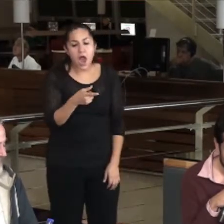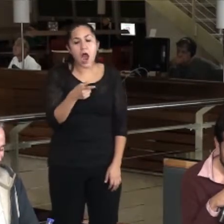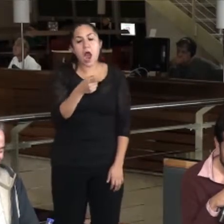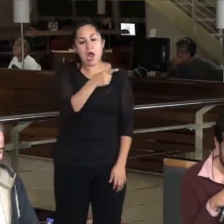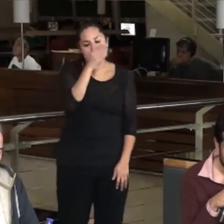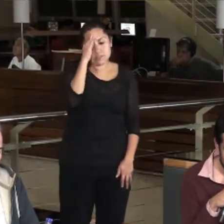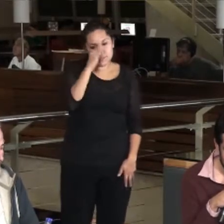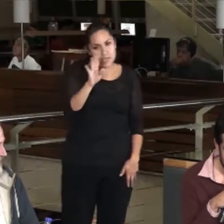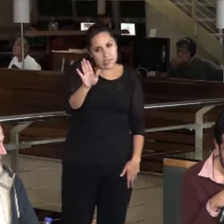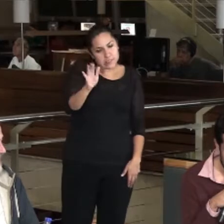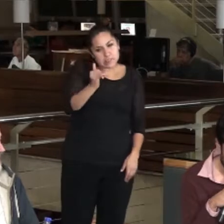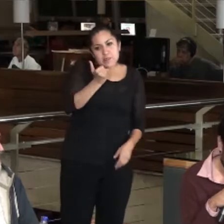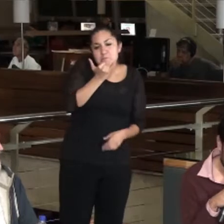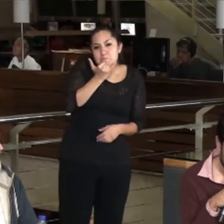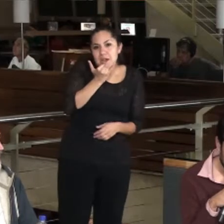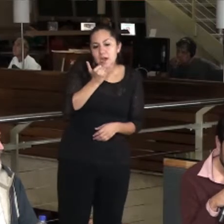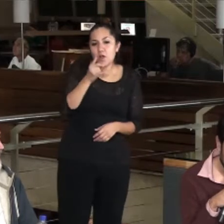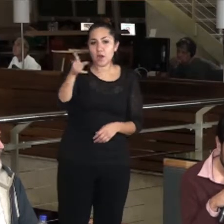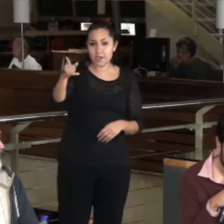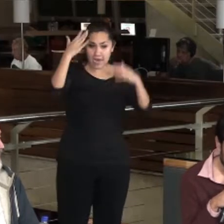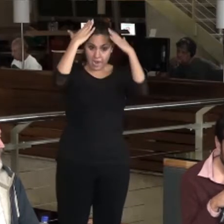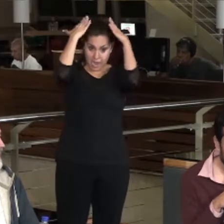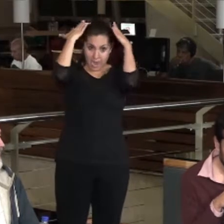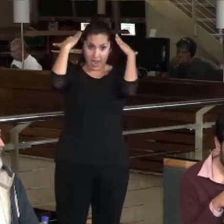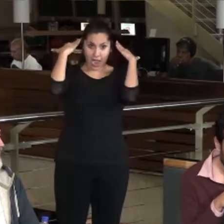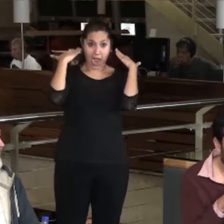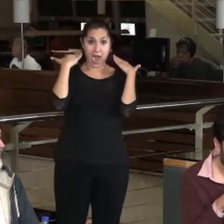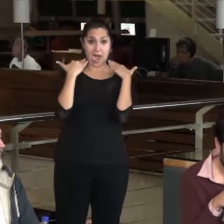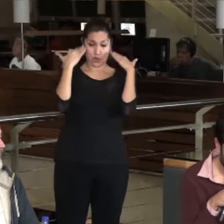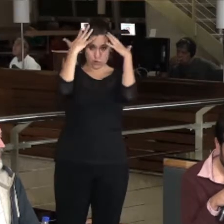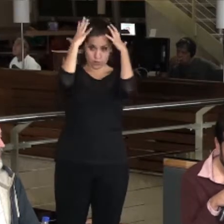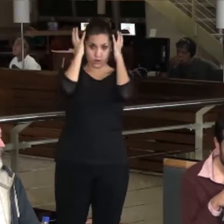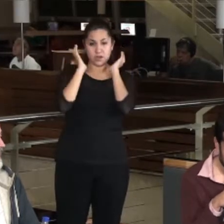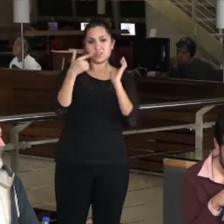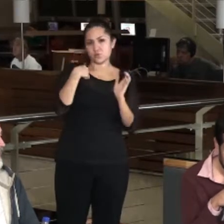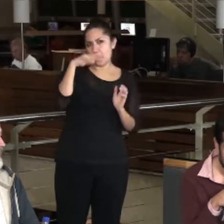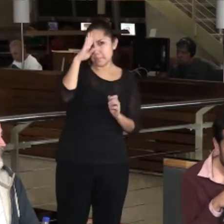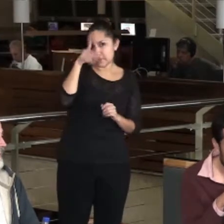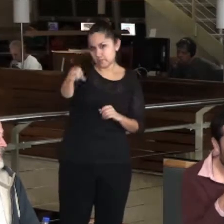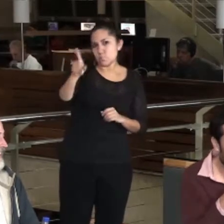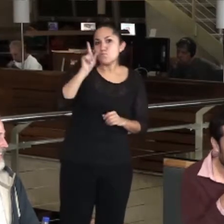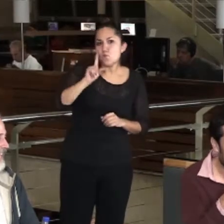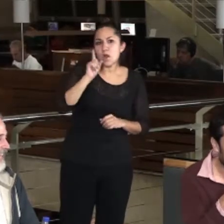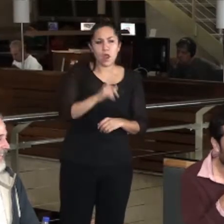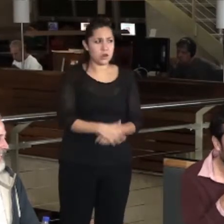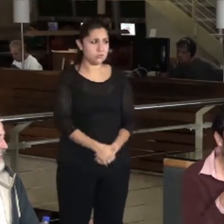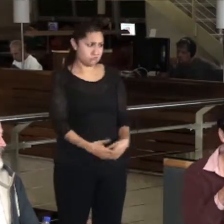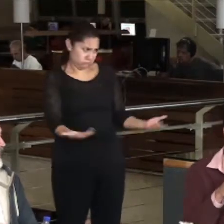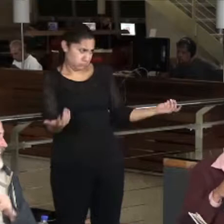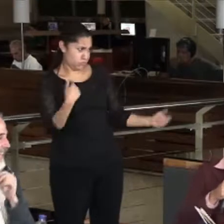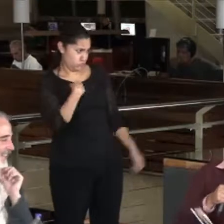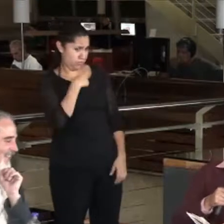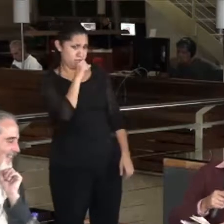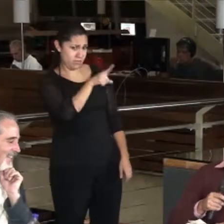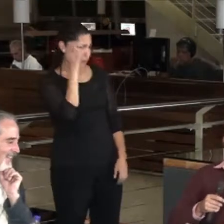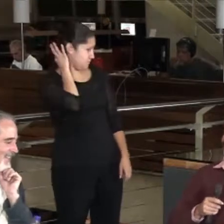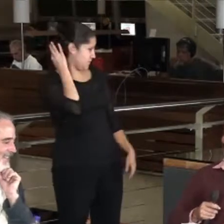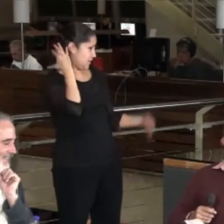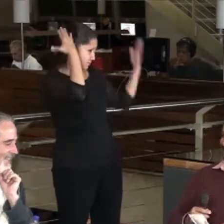señor cómo lleva el pelo largo pensé que era una niña le respondí yo también llevo el pelo largo